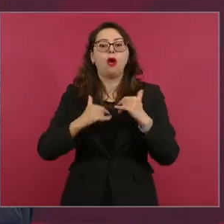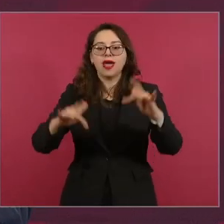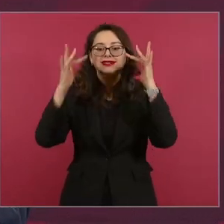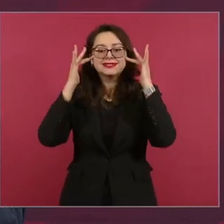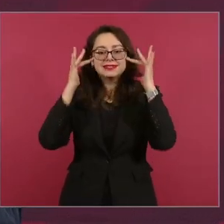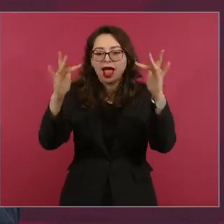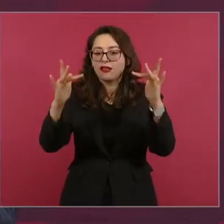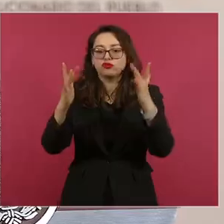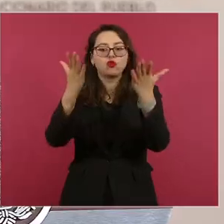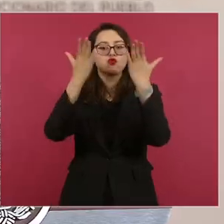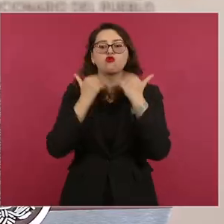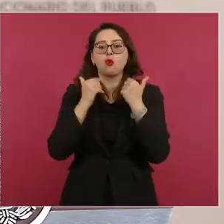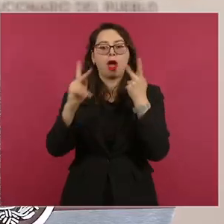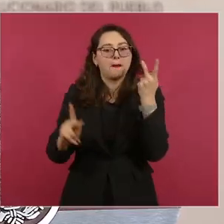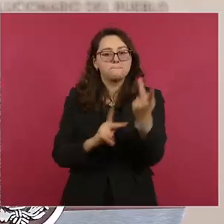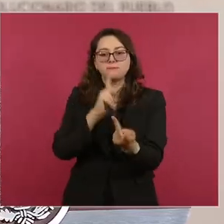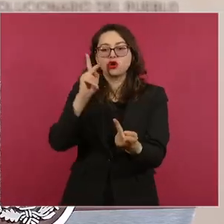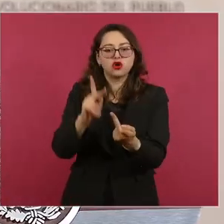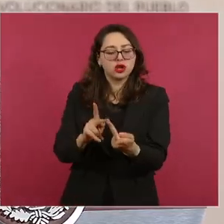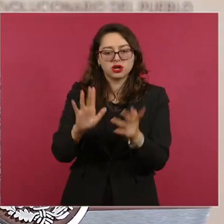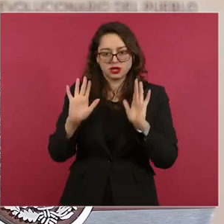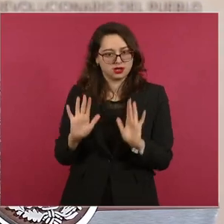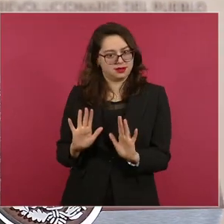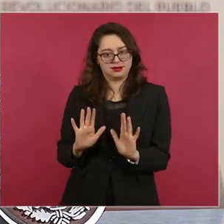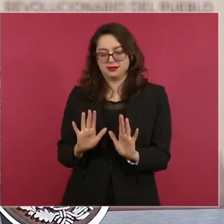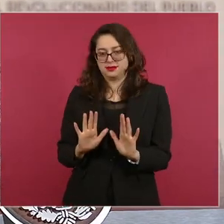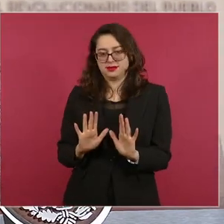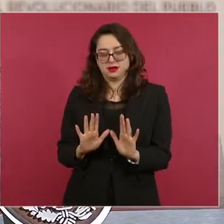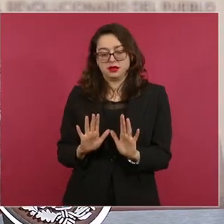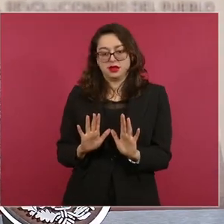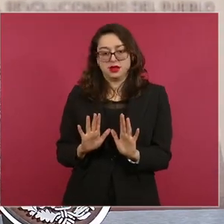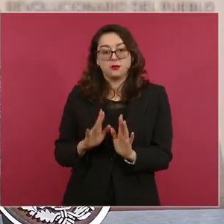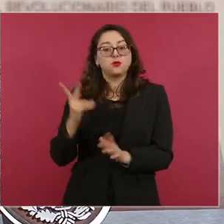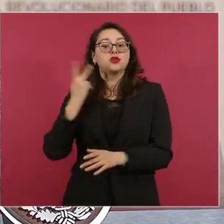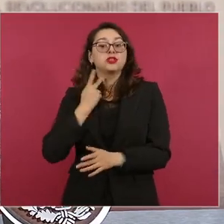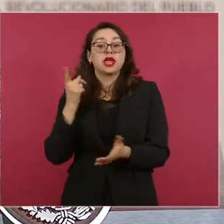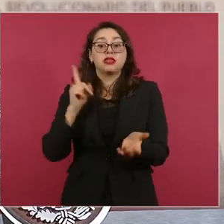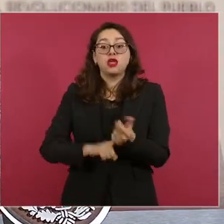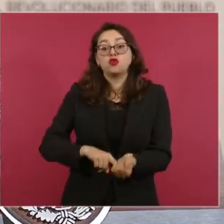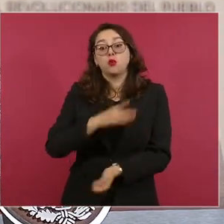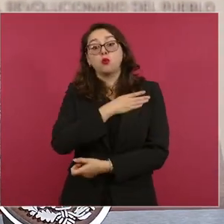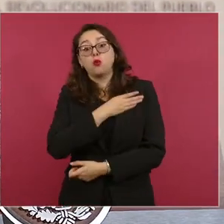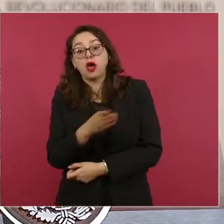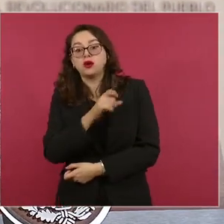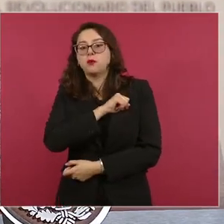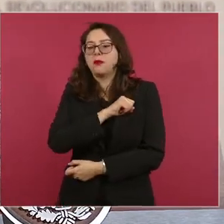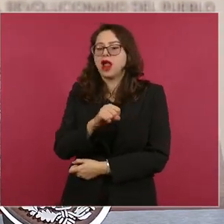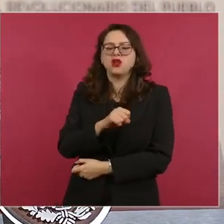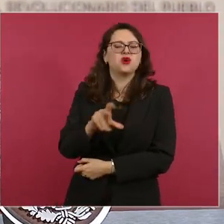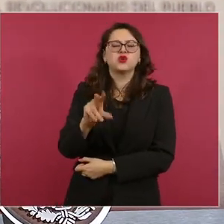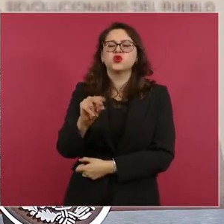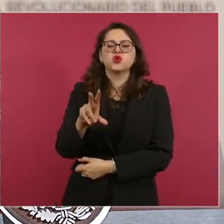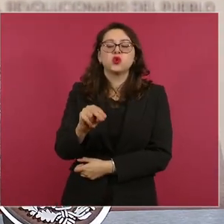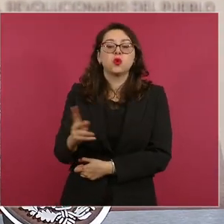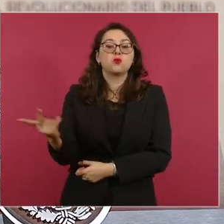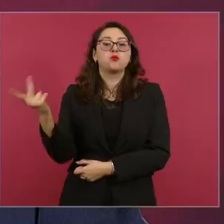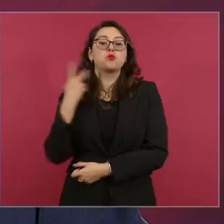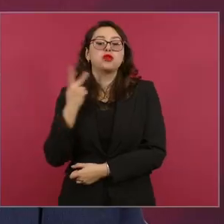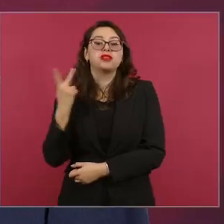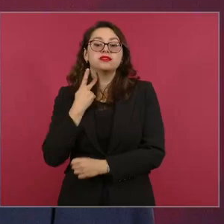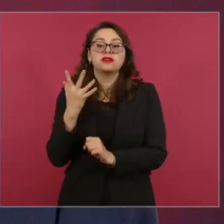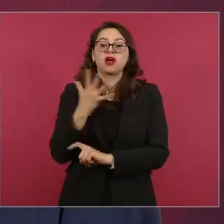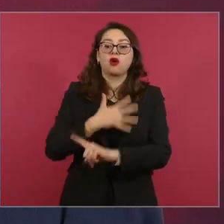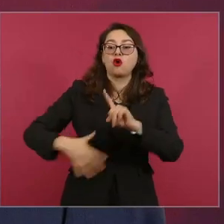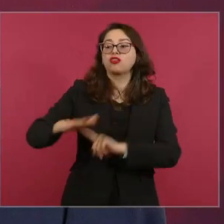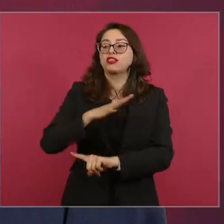Y la política no es maniquea, no es de buenos y malos. La política tiene que ver con